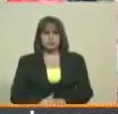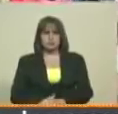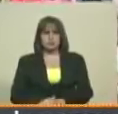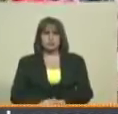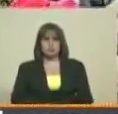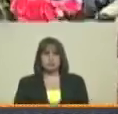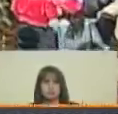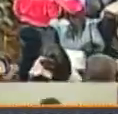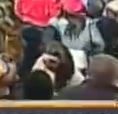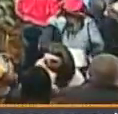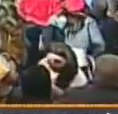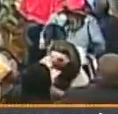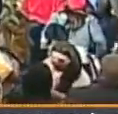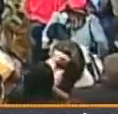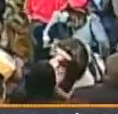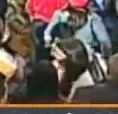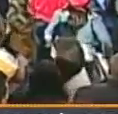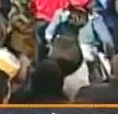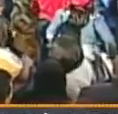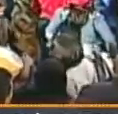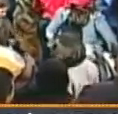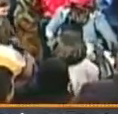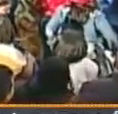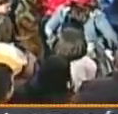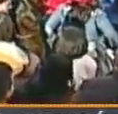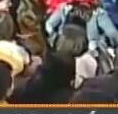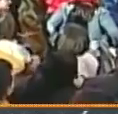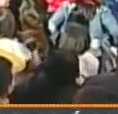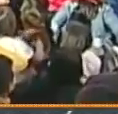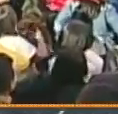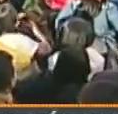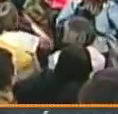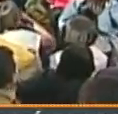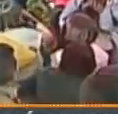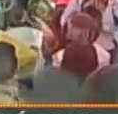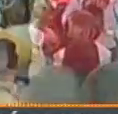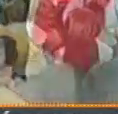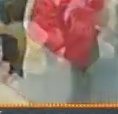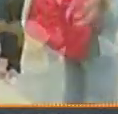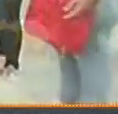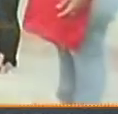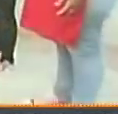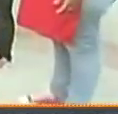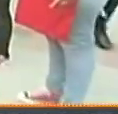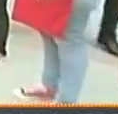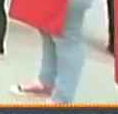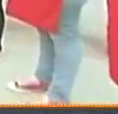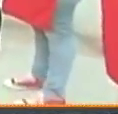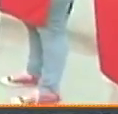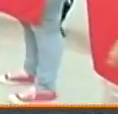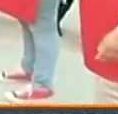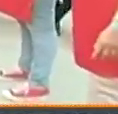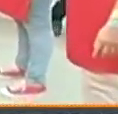Señoras y señores, por la asistencia y atención, muchas gracias. Ha concluido el